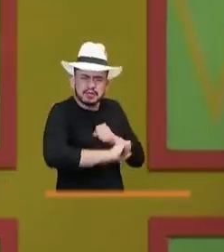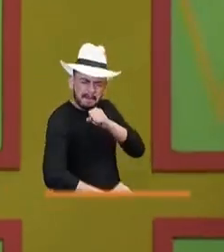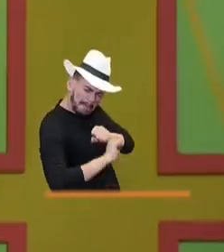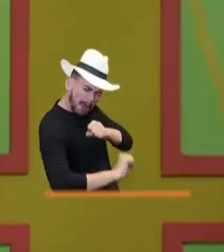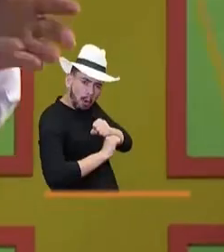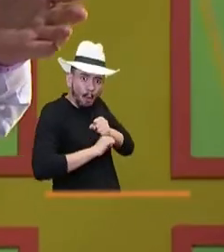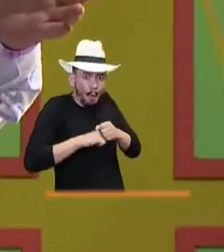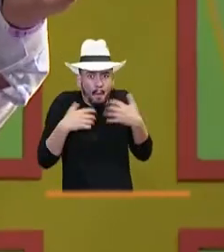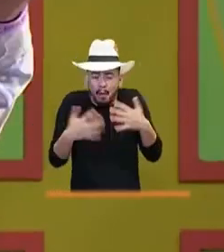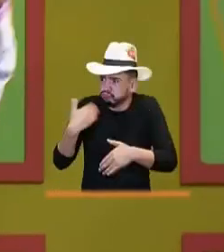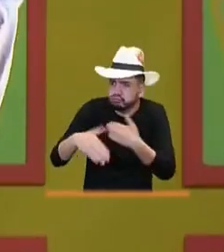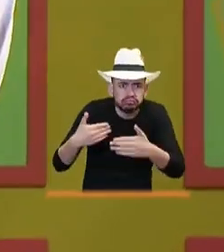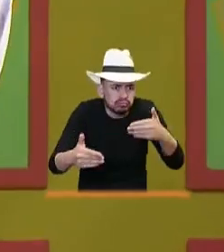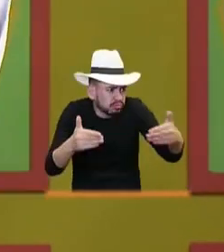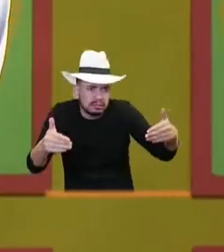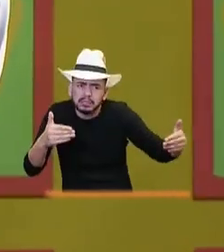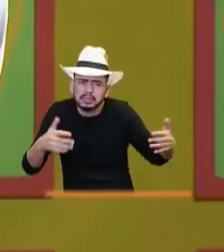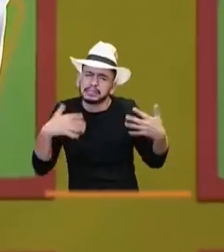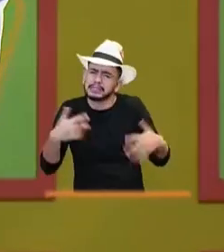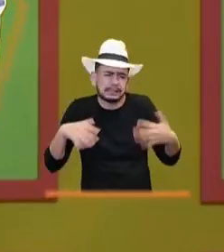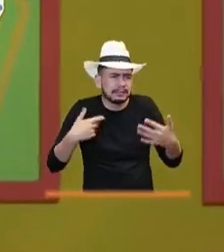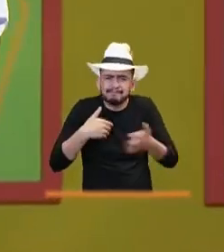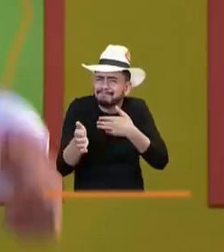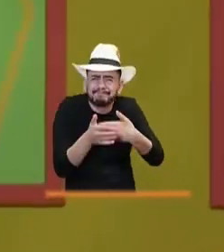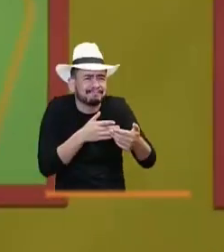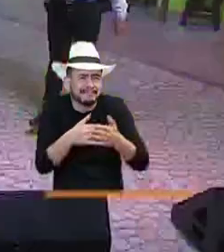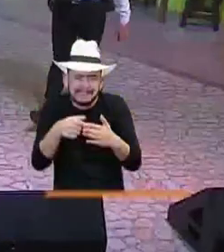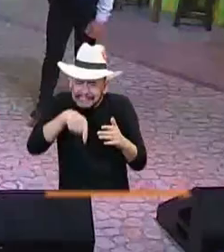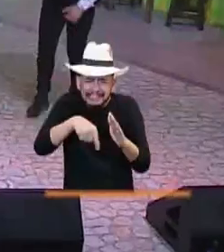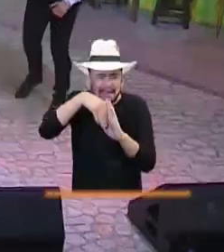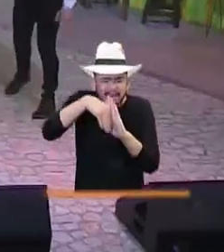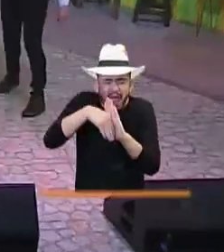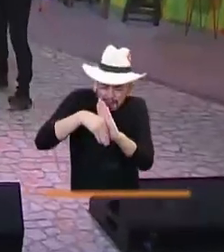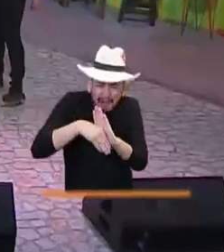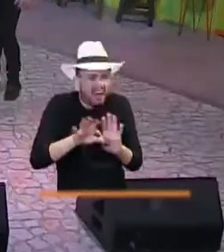hijos aman al más fracasado?